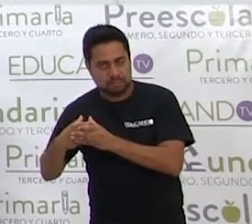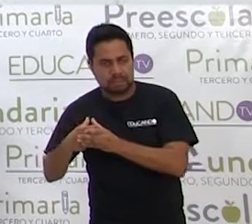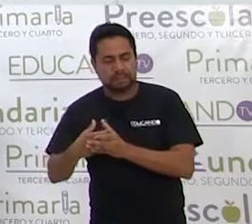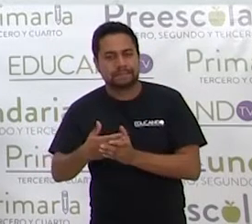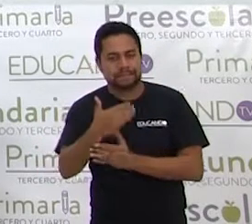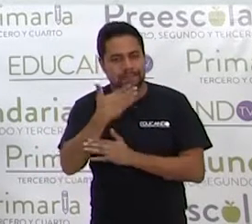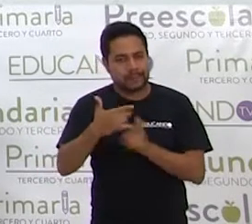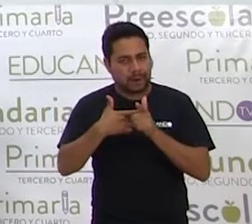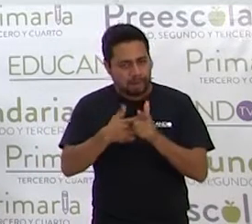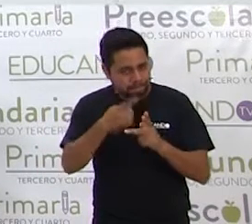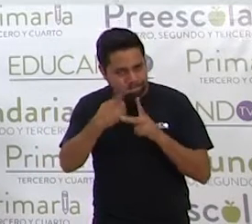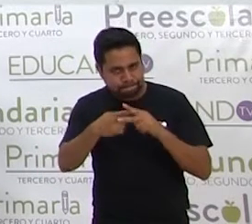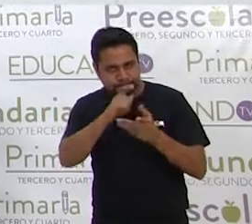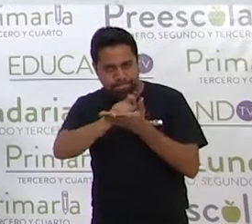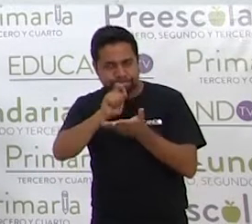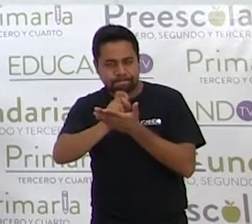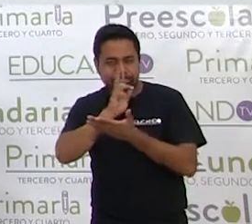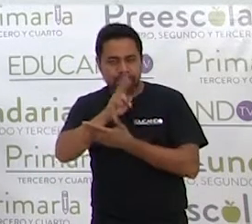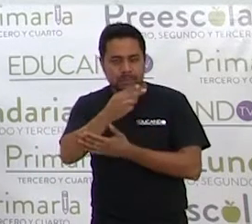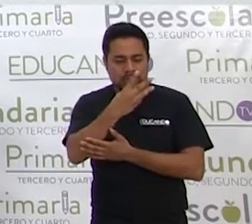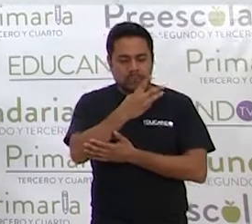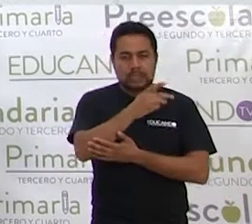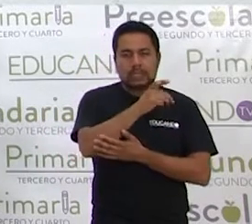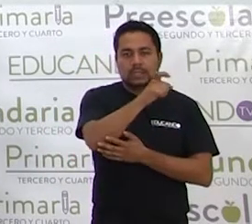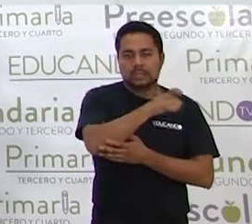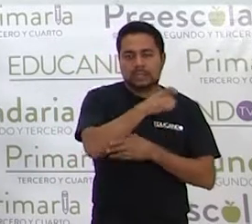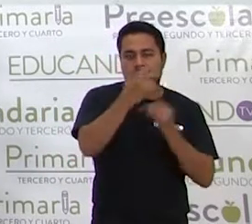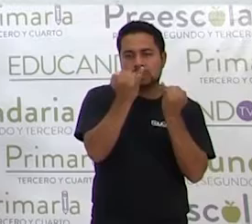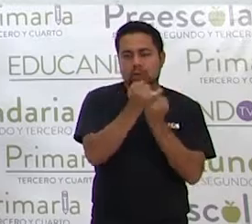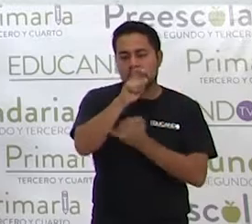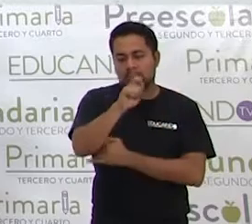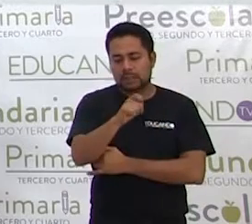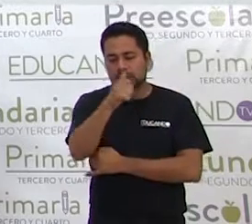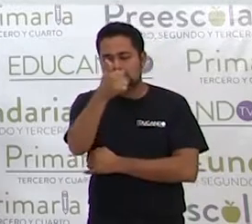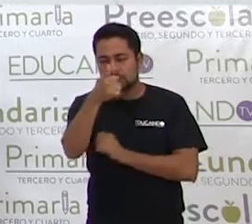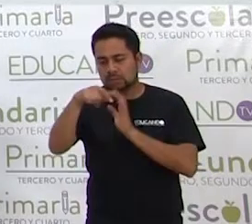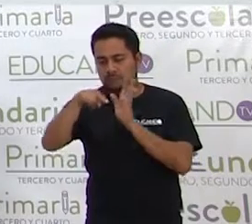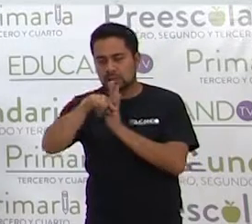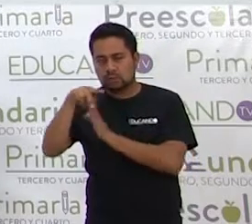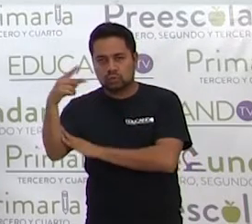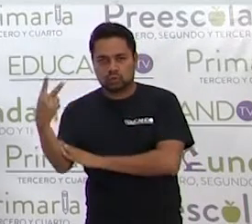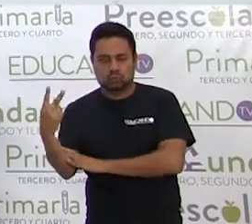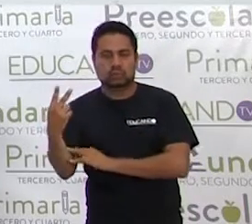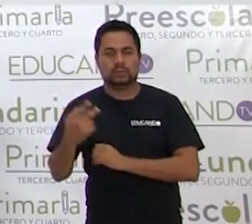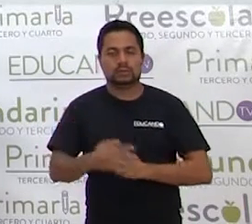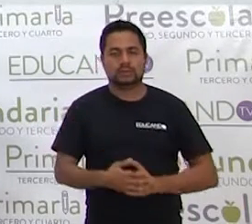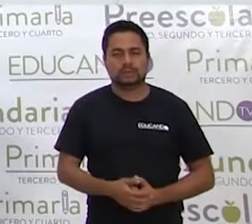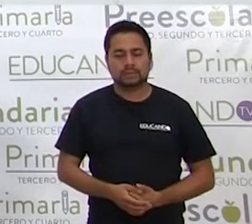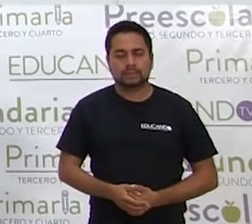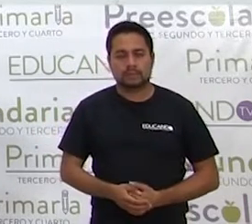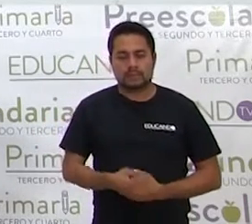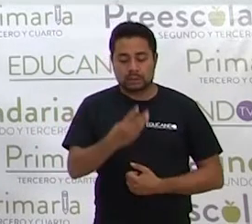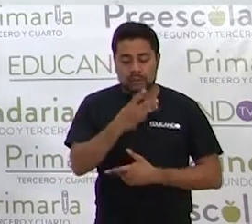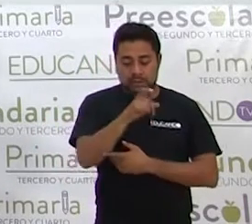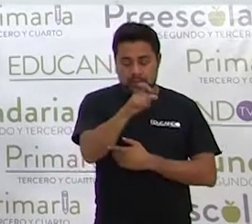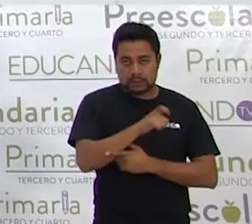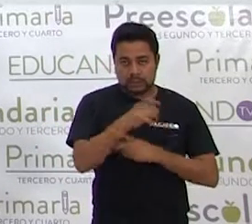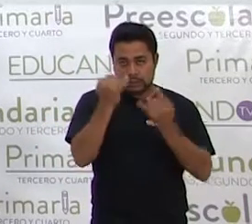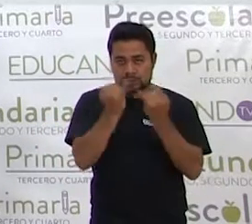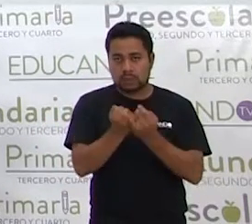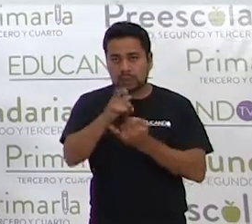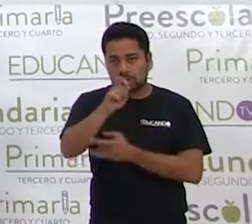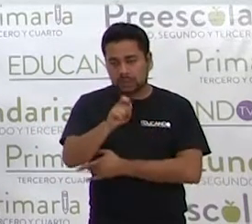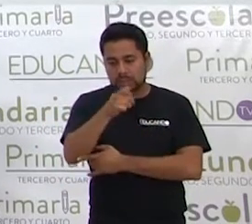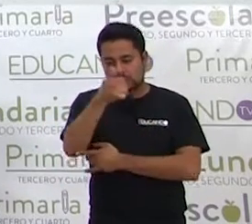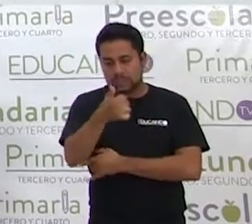a seguir resolviendo 3x igual a 26 menos 2 3x igual a